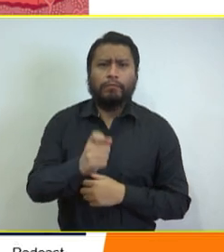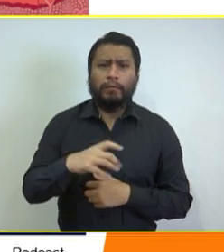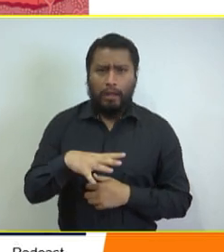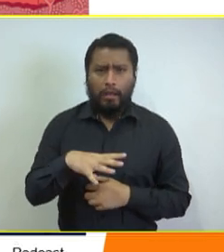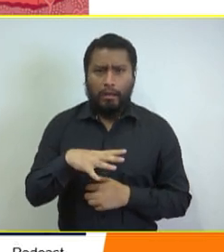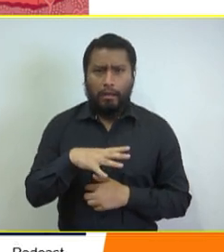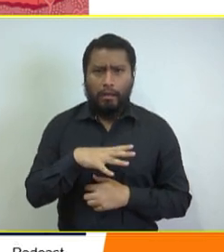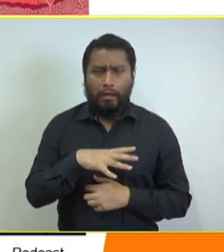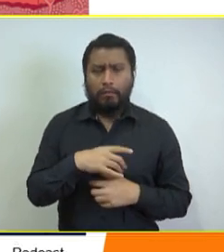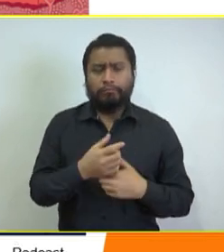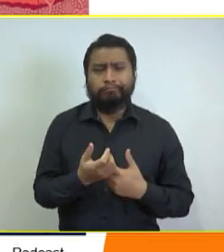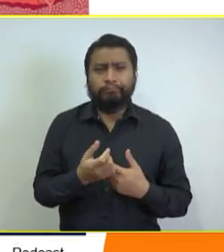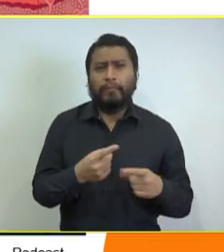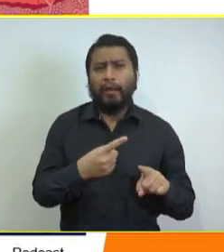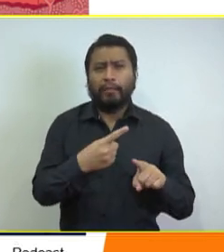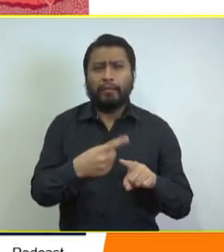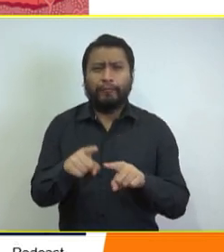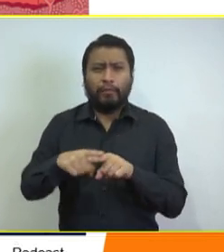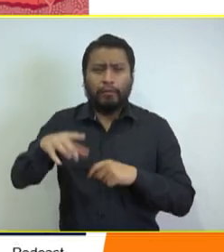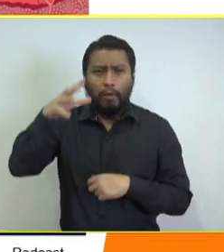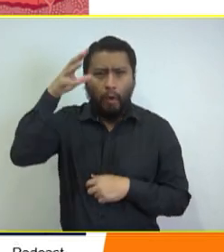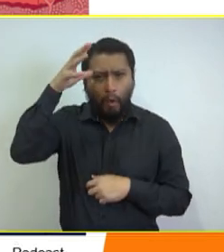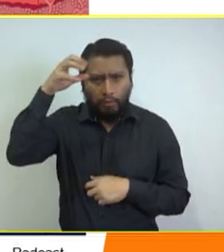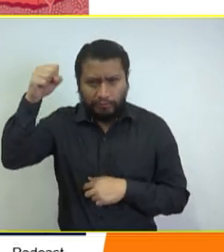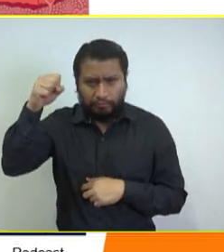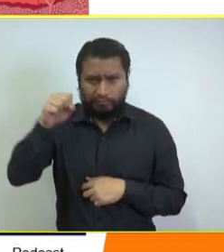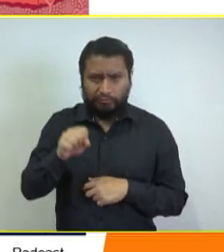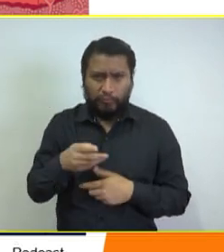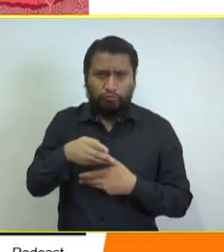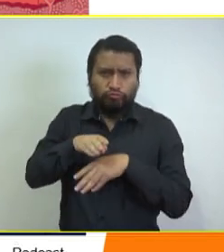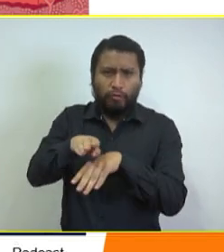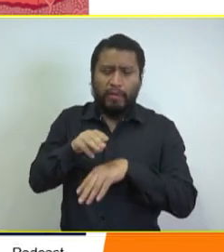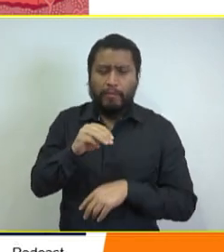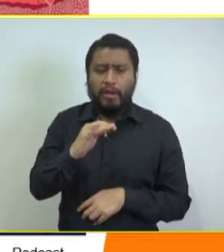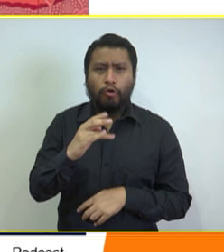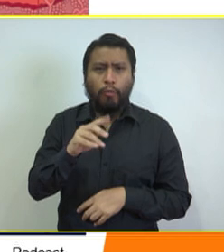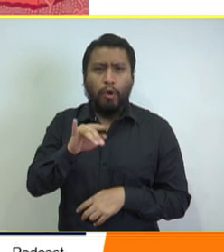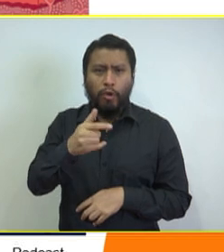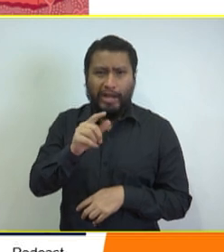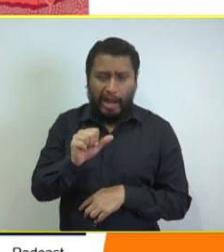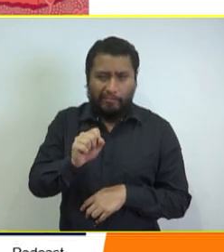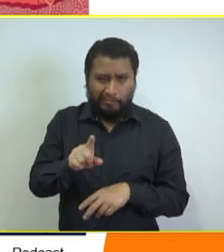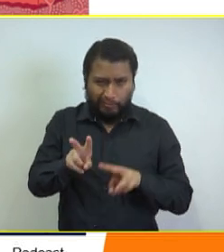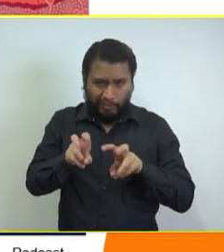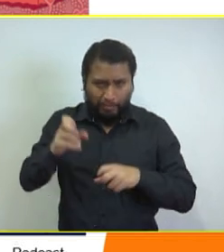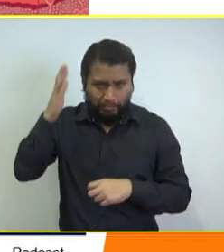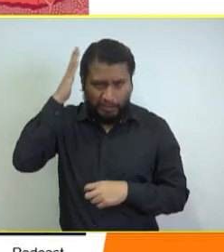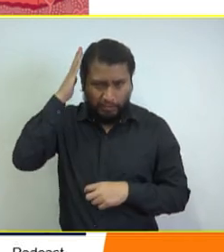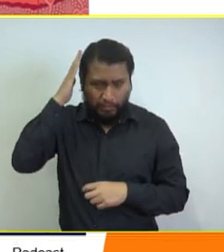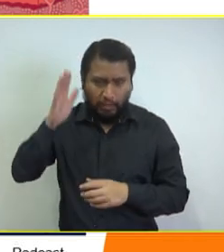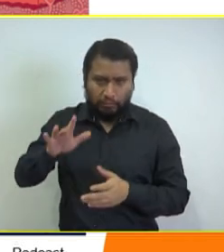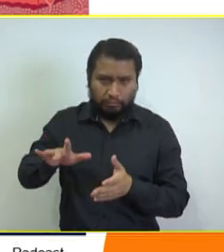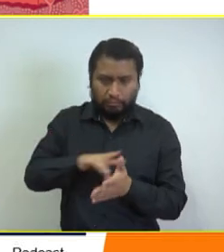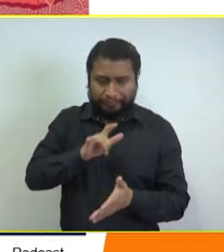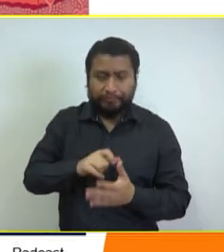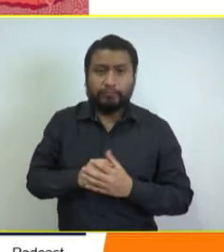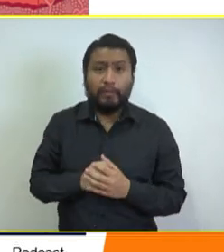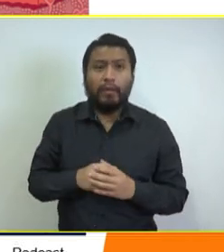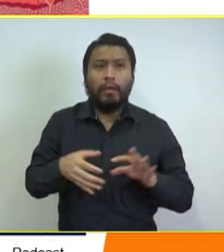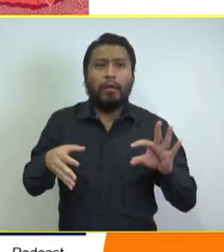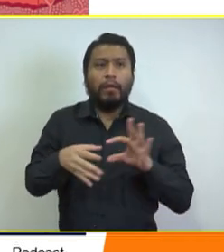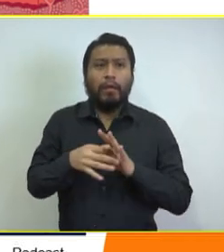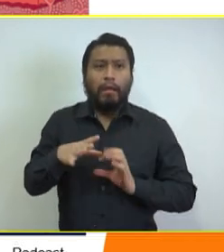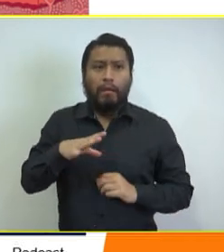contemplan como varios conceptos de la microbiología y de nuestro tema principal. Este está vinculado directamente con unas